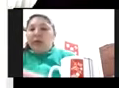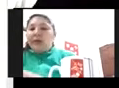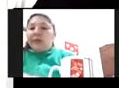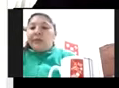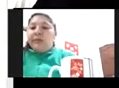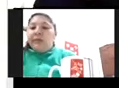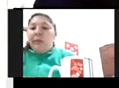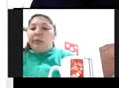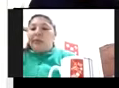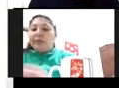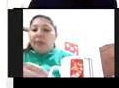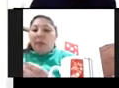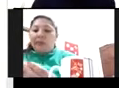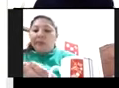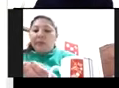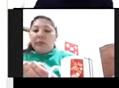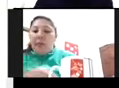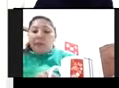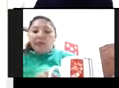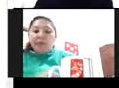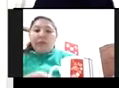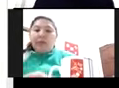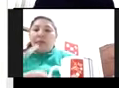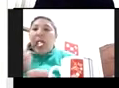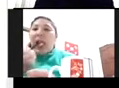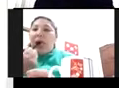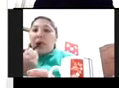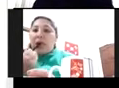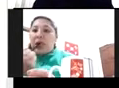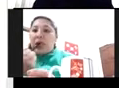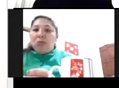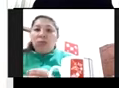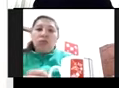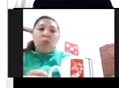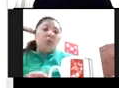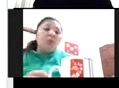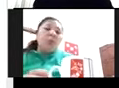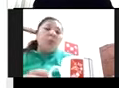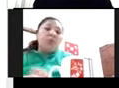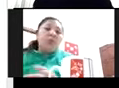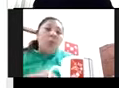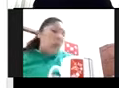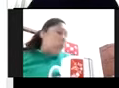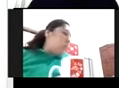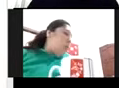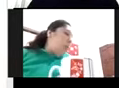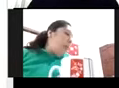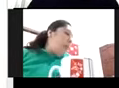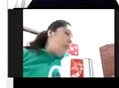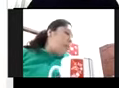la ley, en el artículo 33, habla precisamente de la posibilidad de